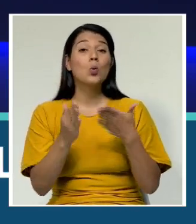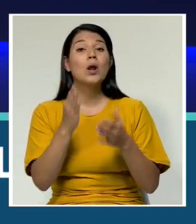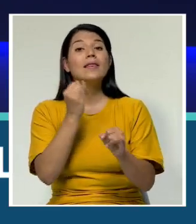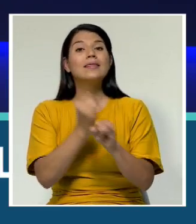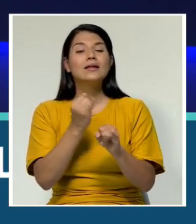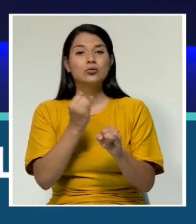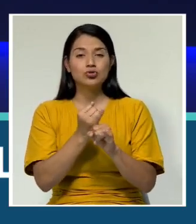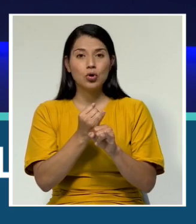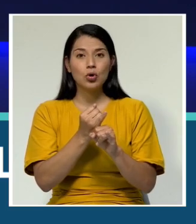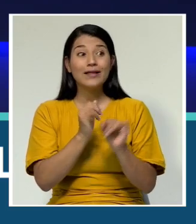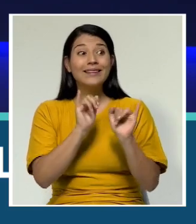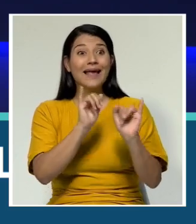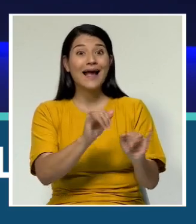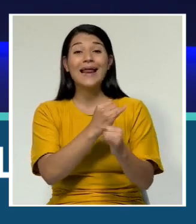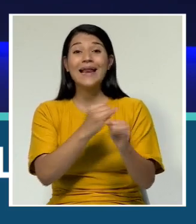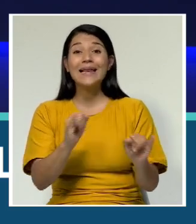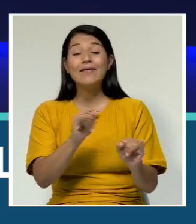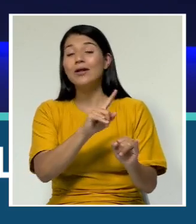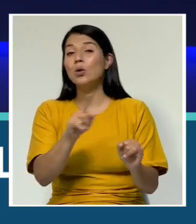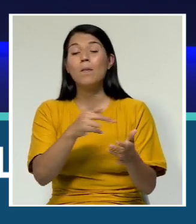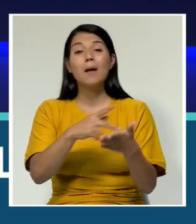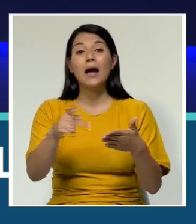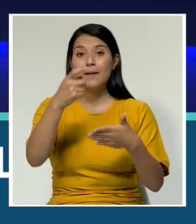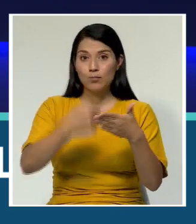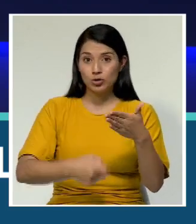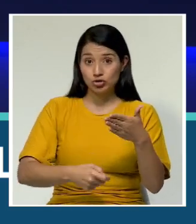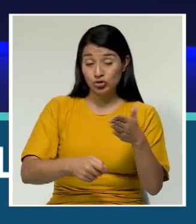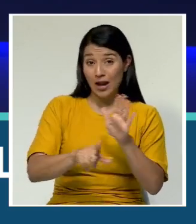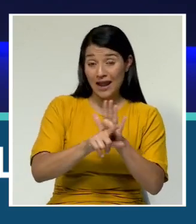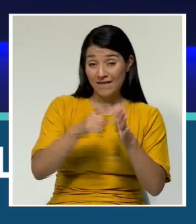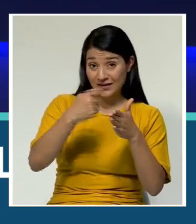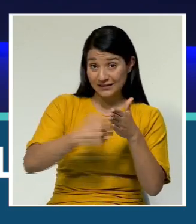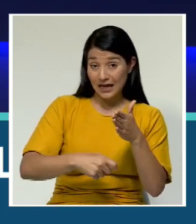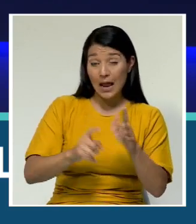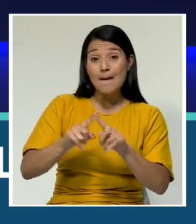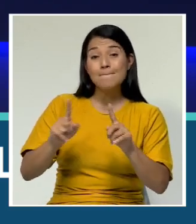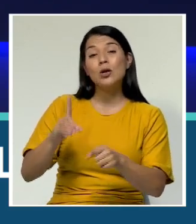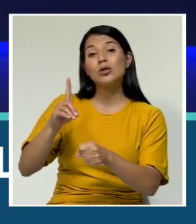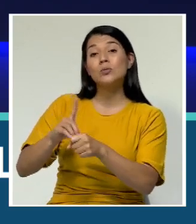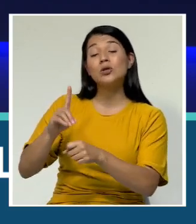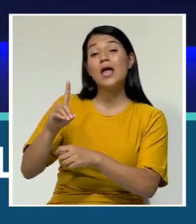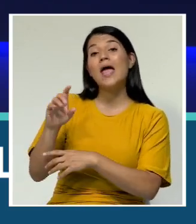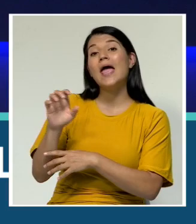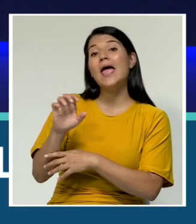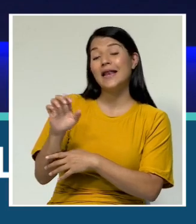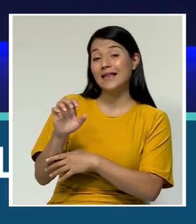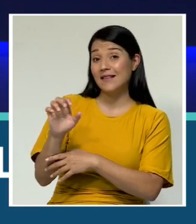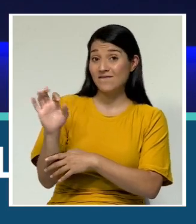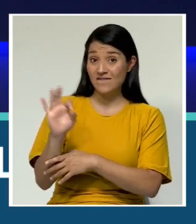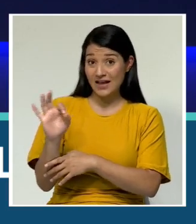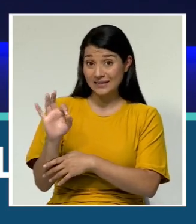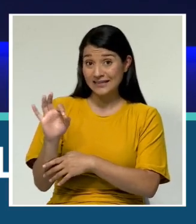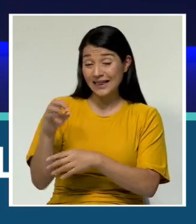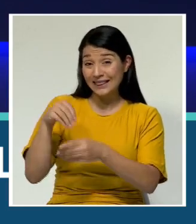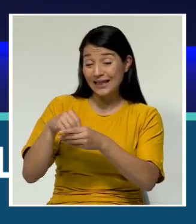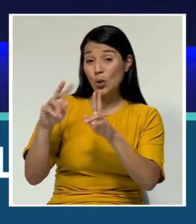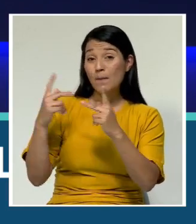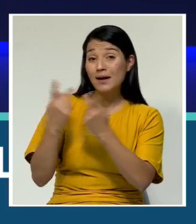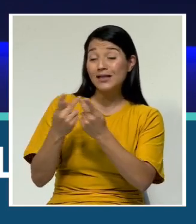la medida en que sigamos teniendo talento humano bien capacitado, hablando un segundo idioma. De lo